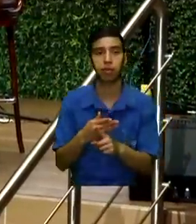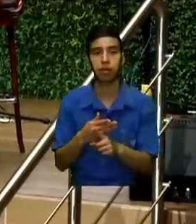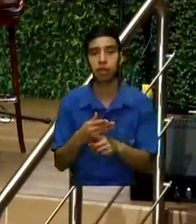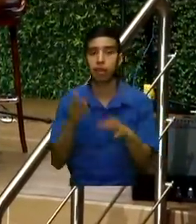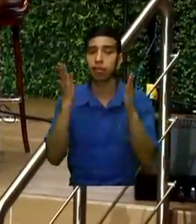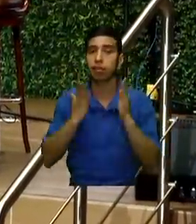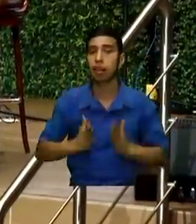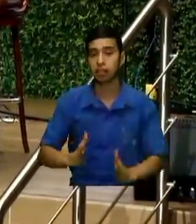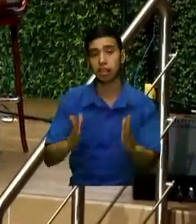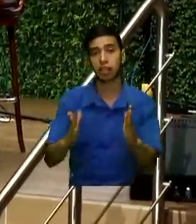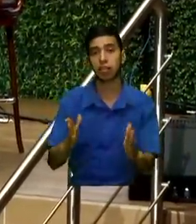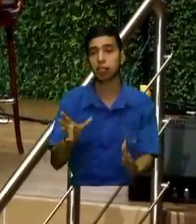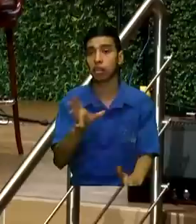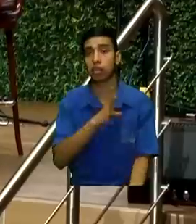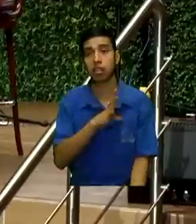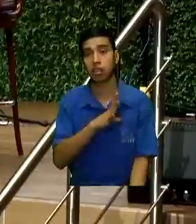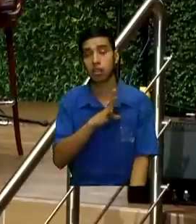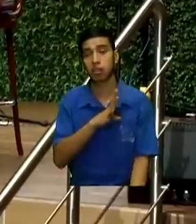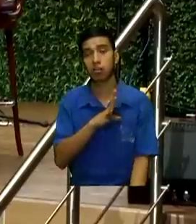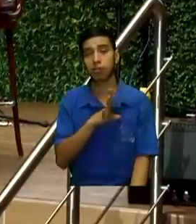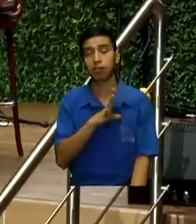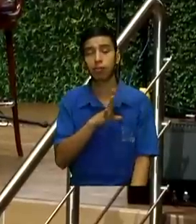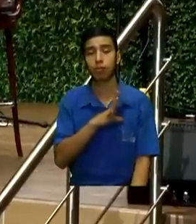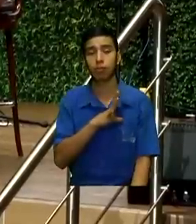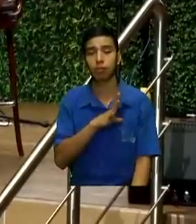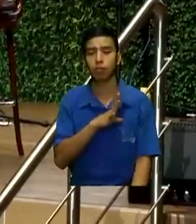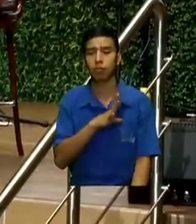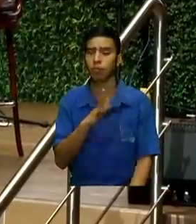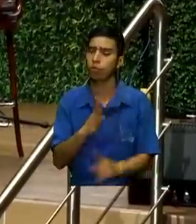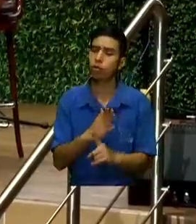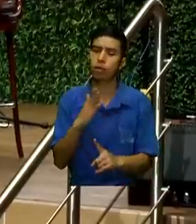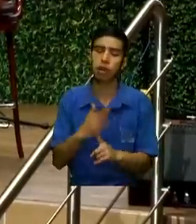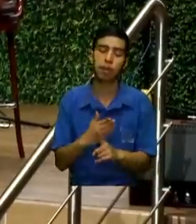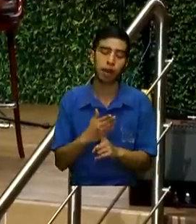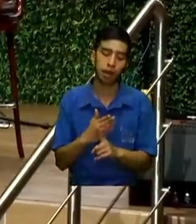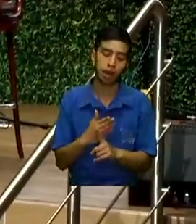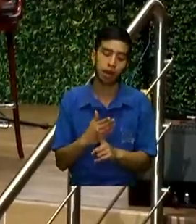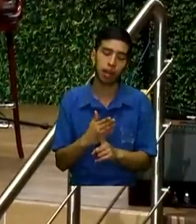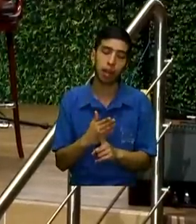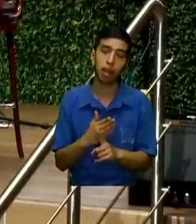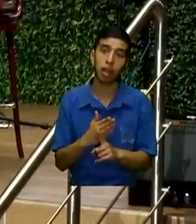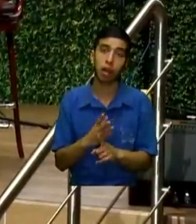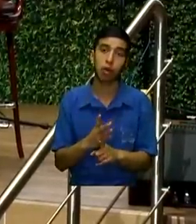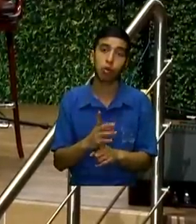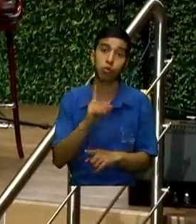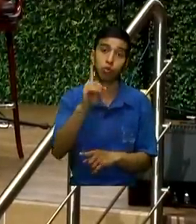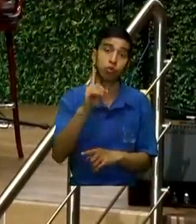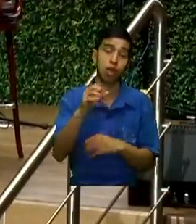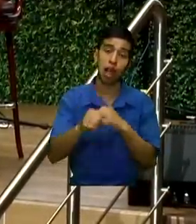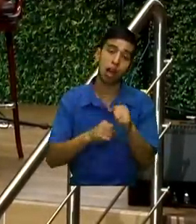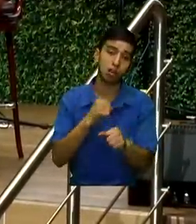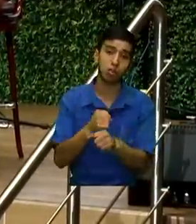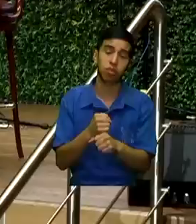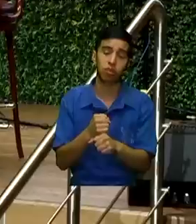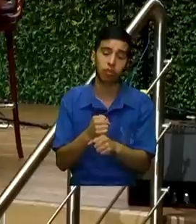Nacieron y ya traían una bomba de tiempo que a determinada edad iba a explotar para que se convirtieran alcohólicos, en